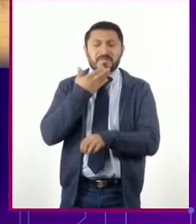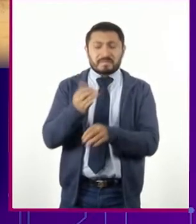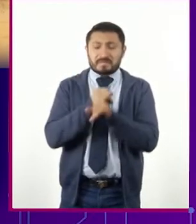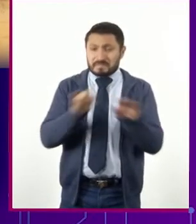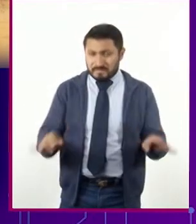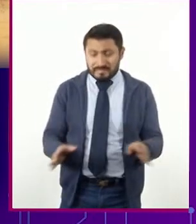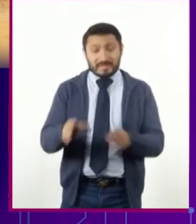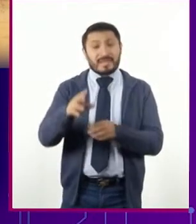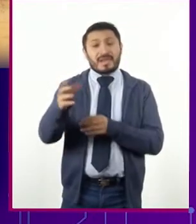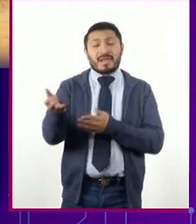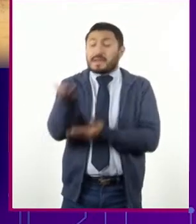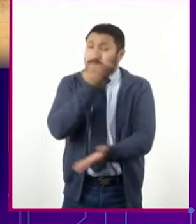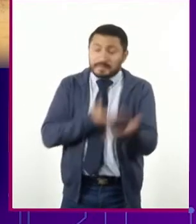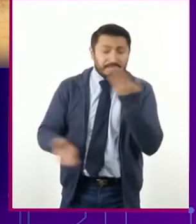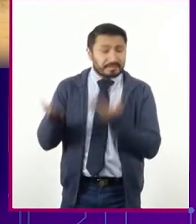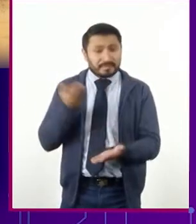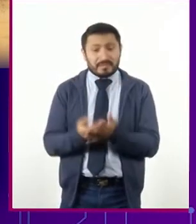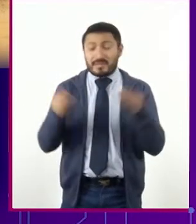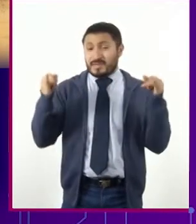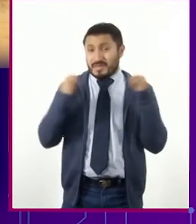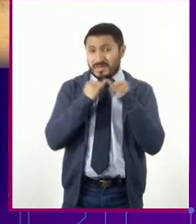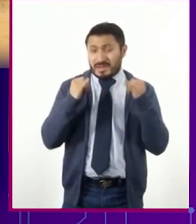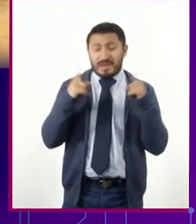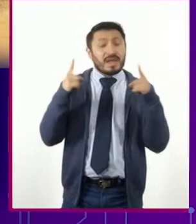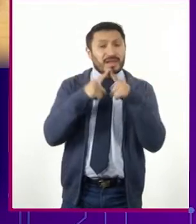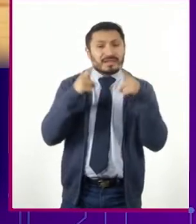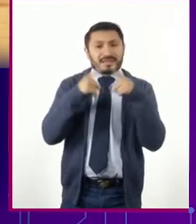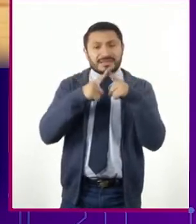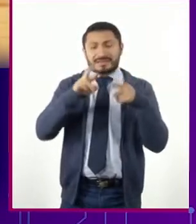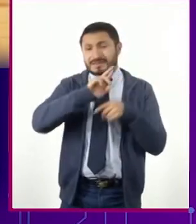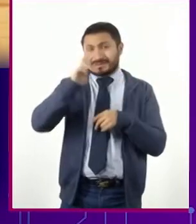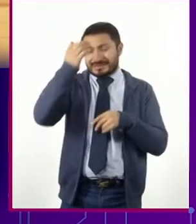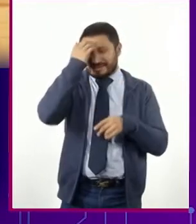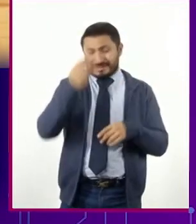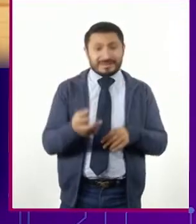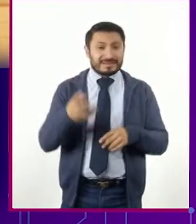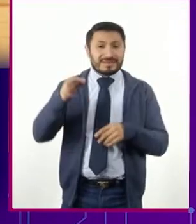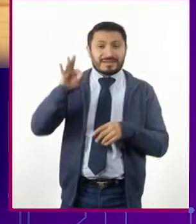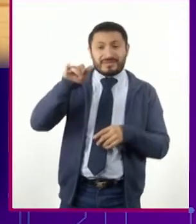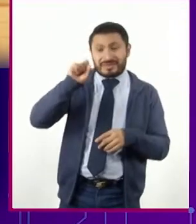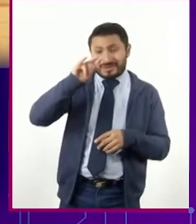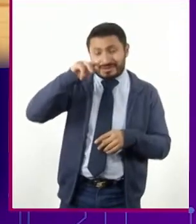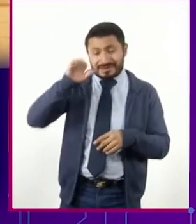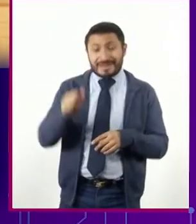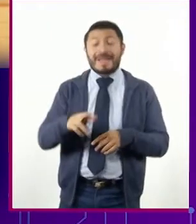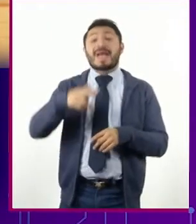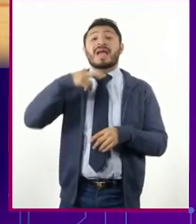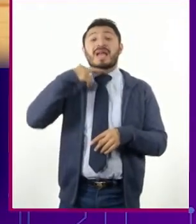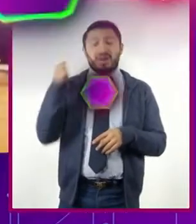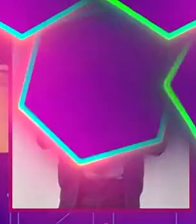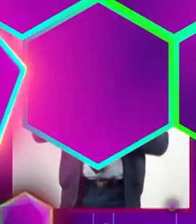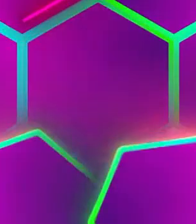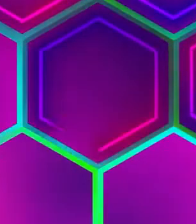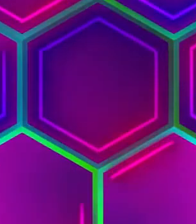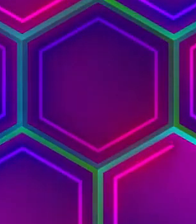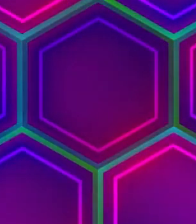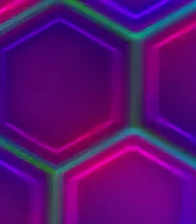En reciprocidad, la Iglesia reconoció al régimen fascista y a Roma como capital de